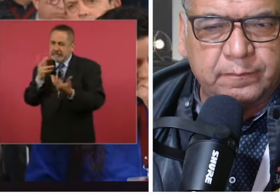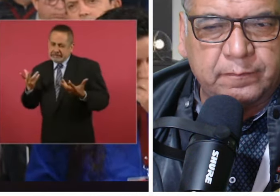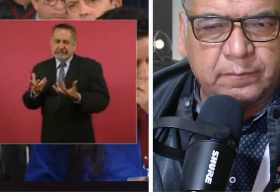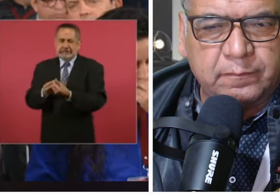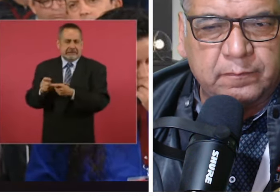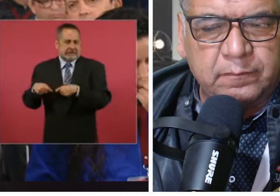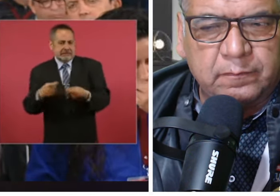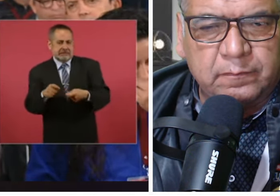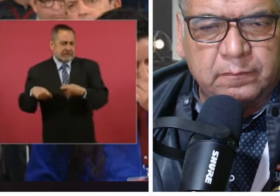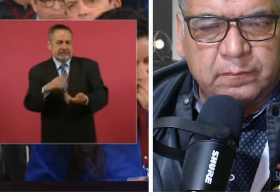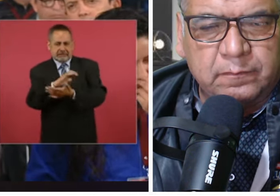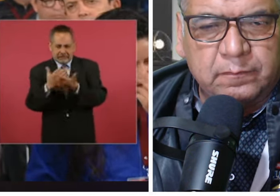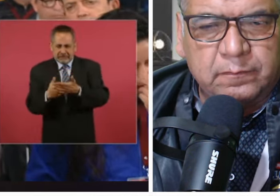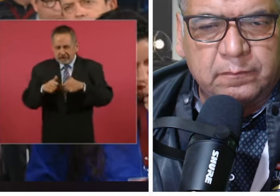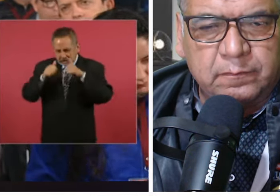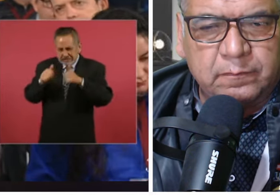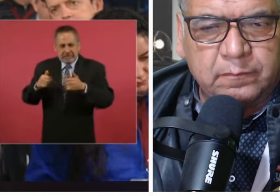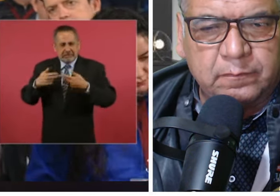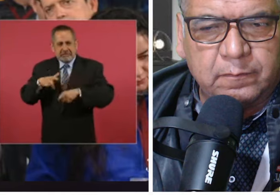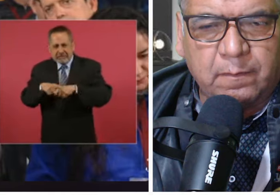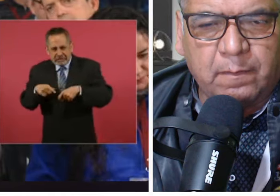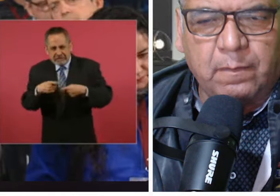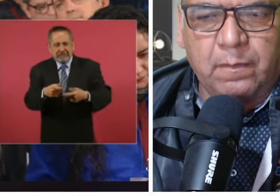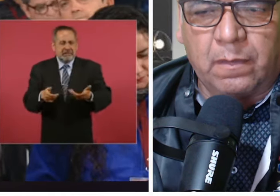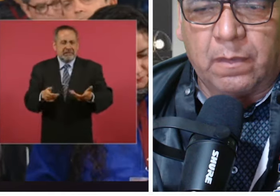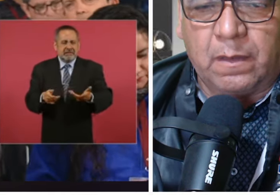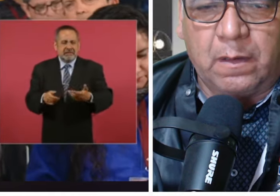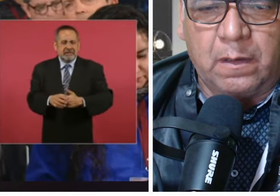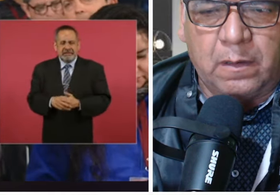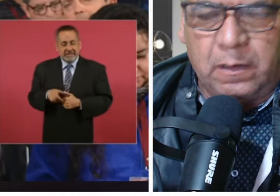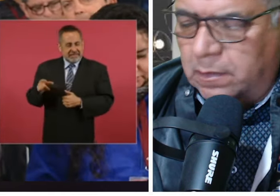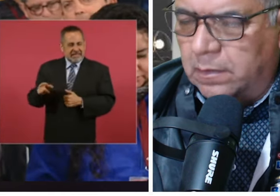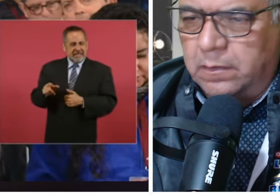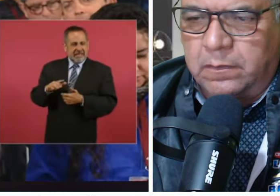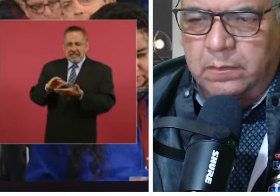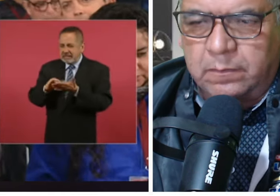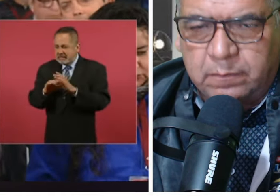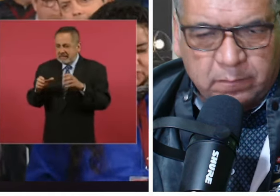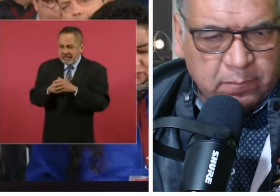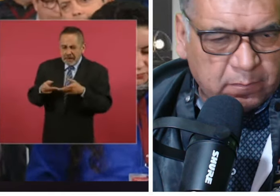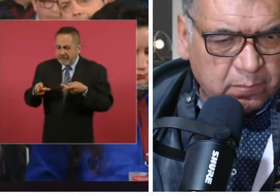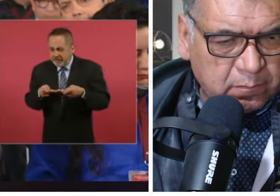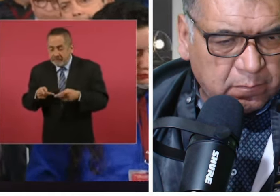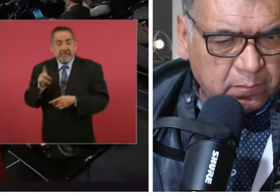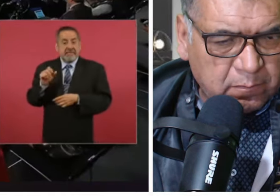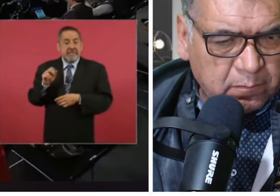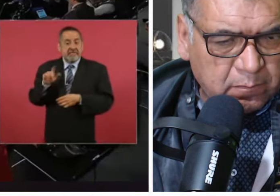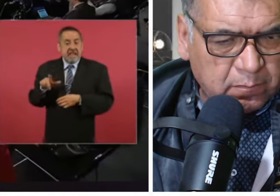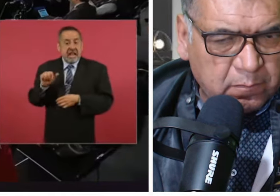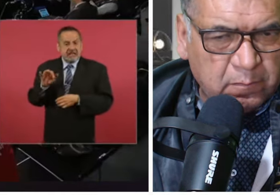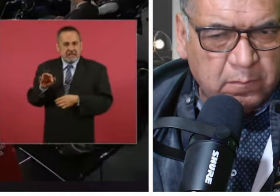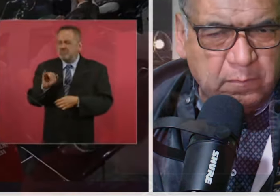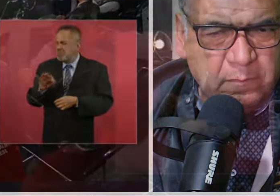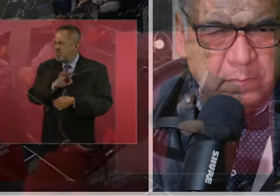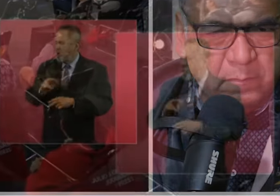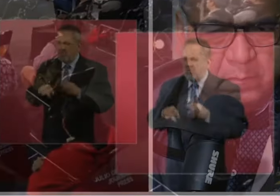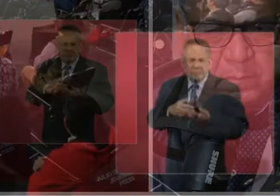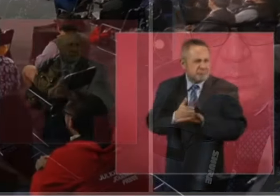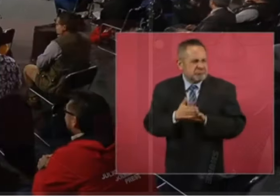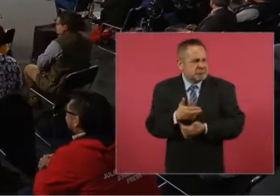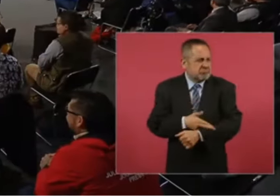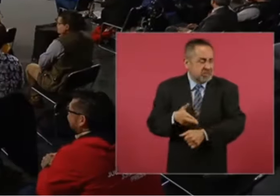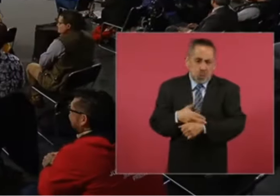les den contratos, los atiende personalmente. Si el clan planea algo, Daniel Asaf hace que suceda. Y